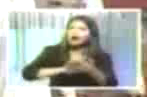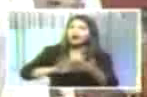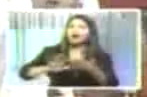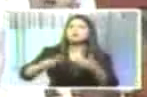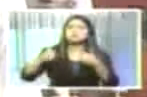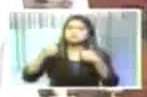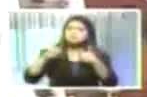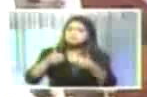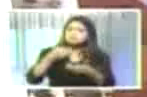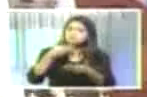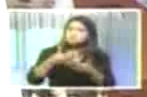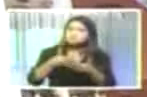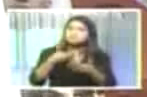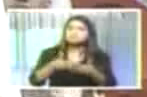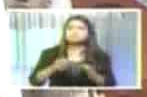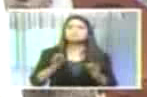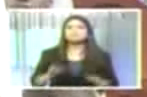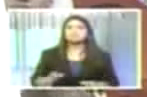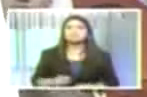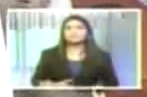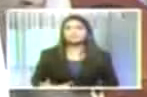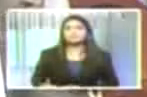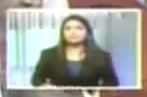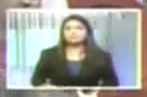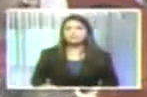calidad.